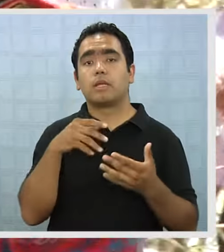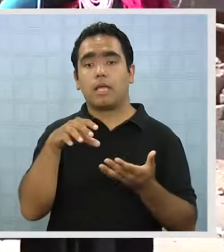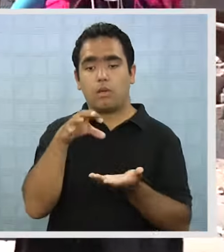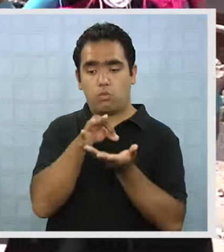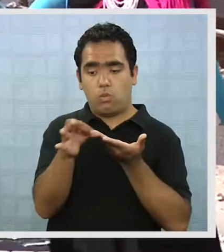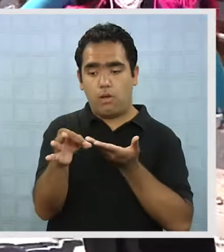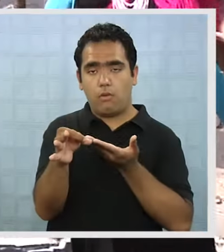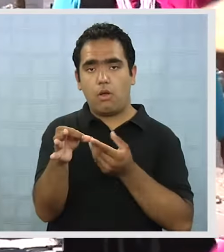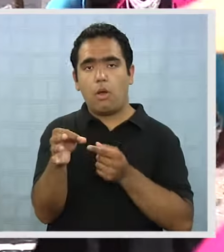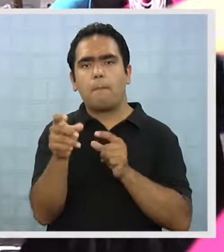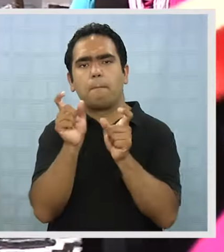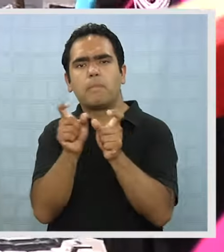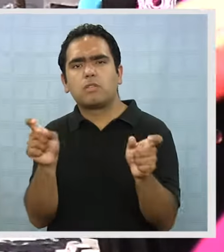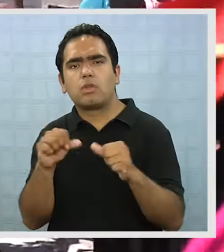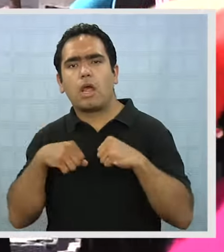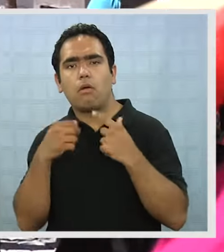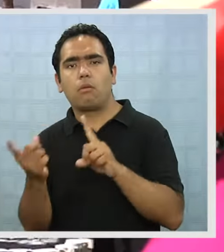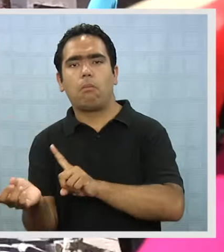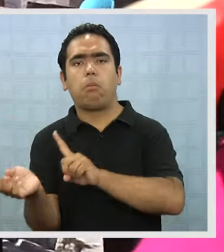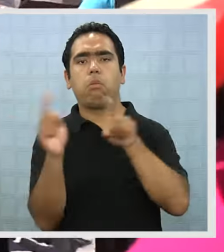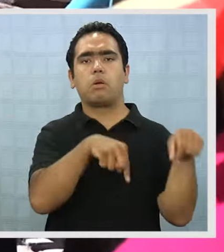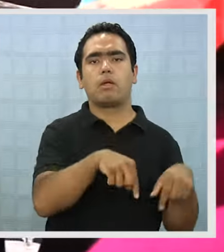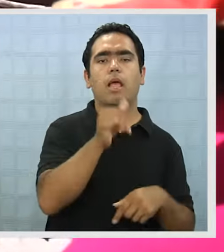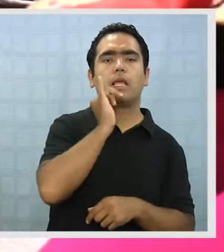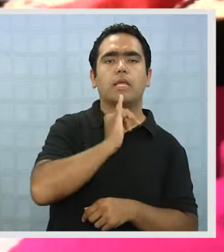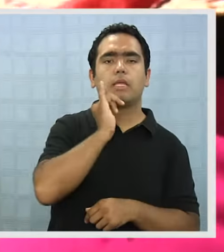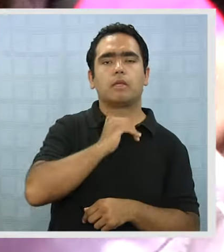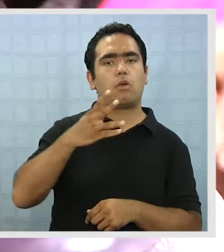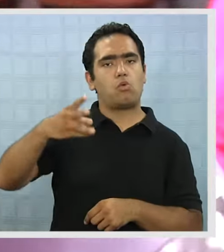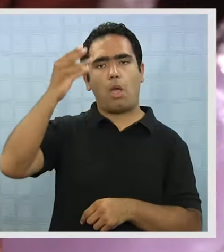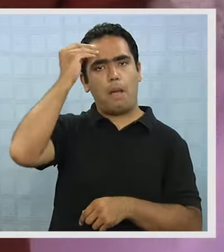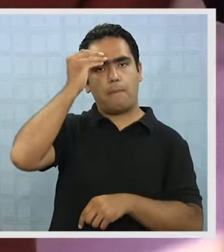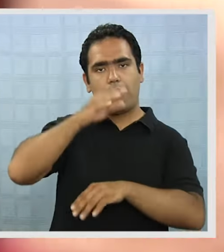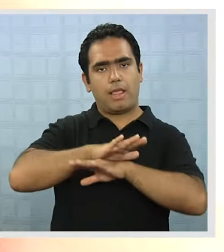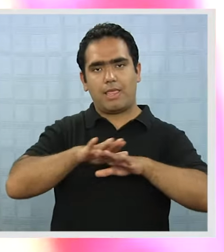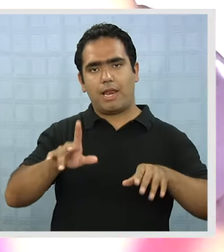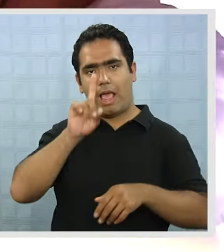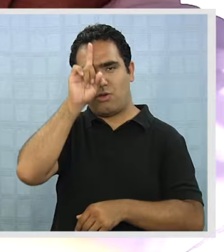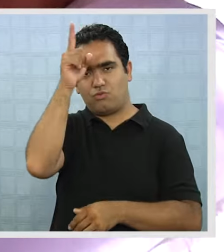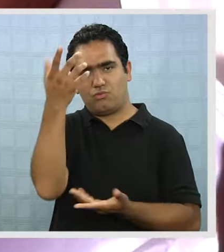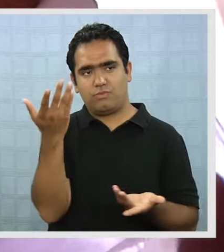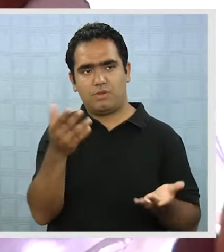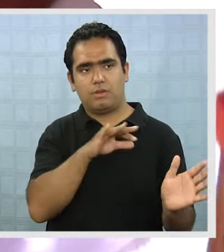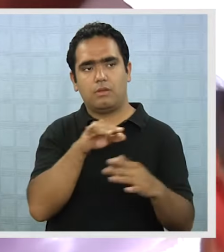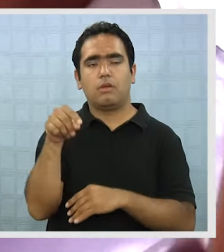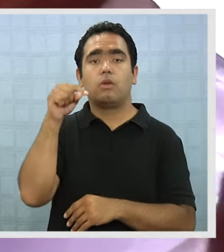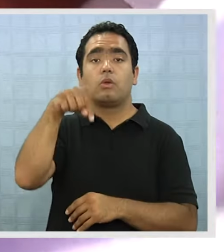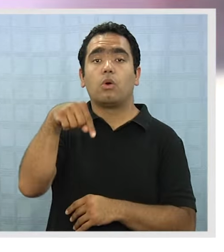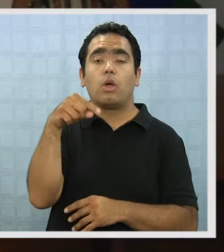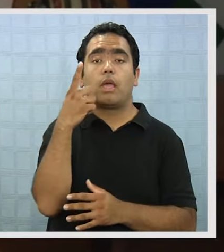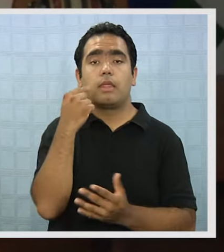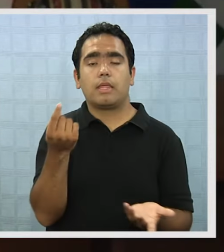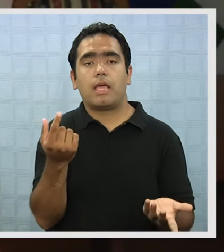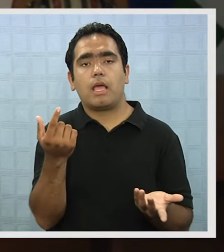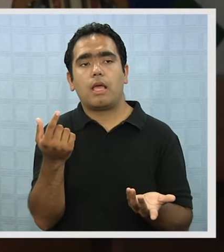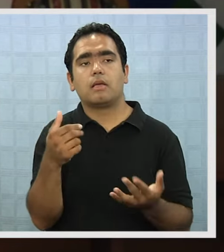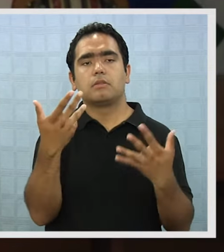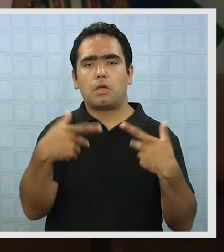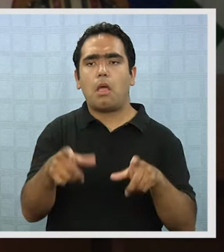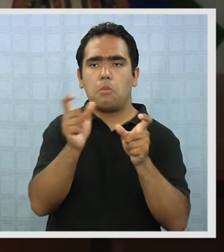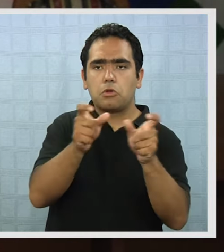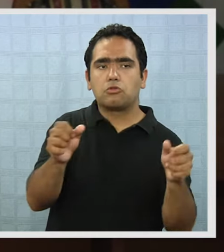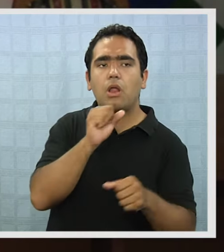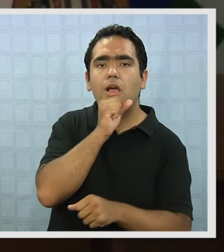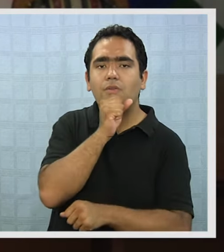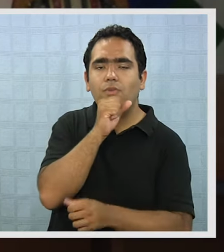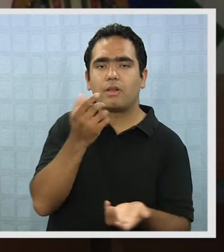ya que la migración a las ciudades hace que no haya jóvenes para que continúen con las antiguas ceremonias. Como hoy en día, como les digo yo,